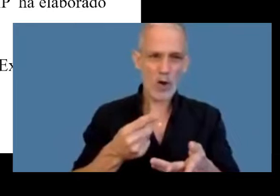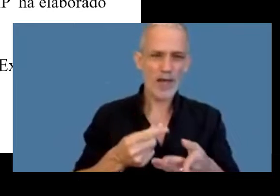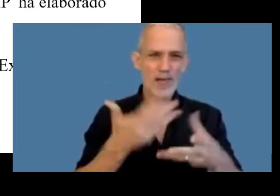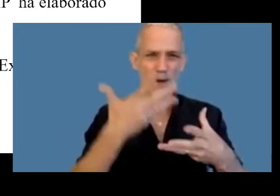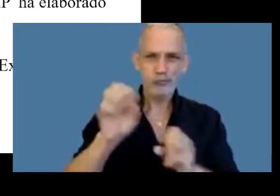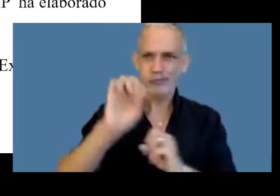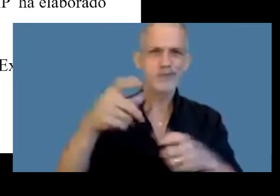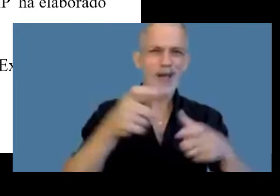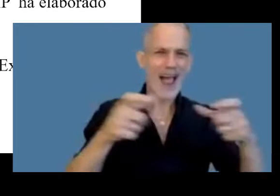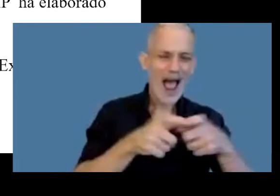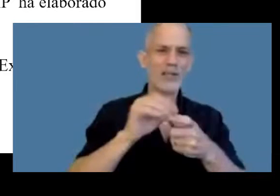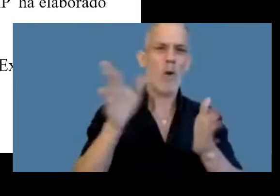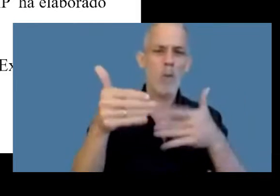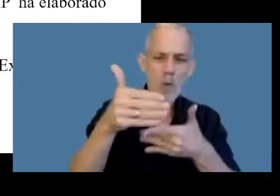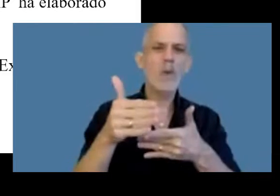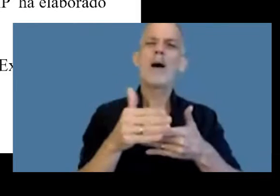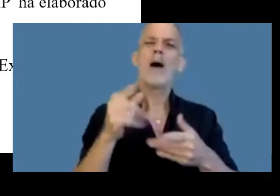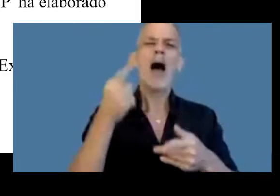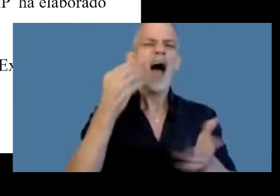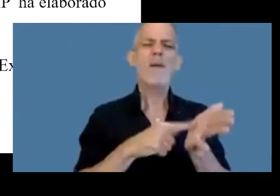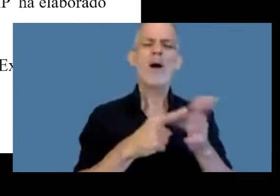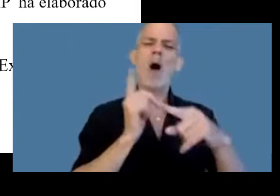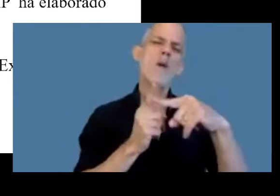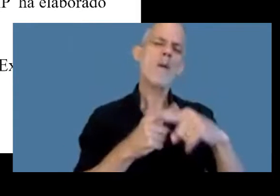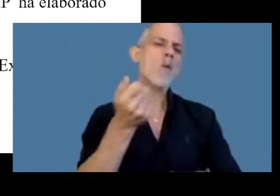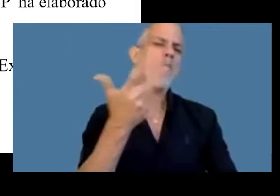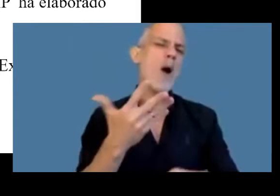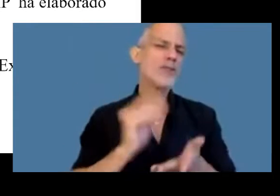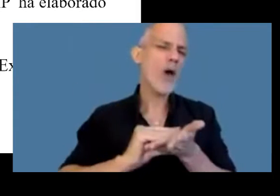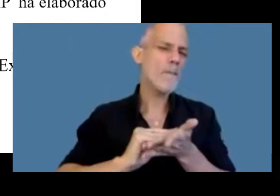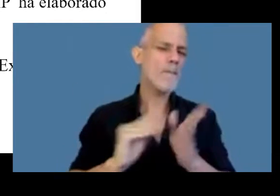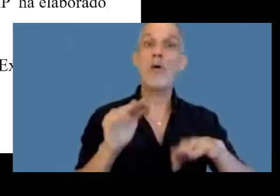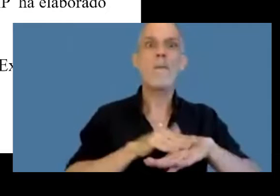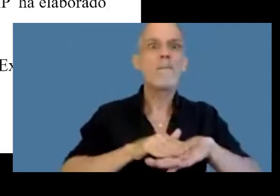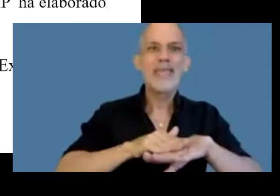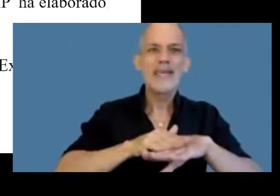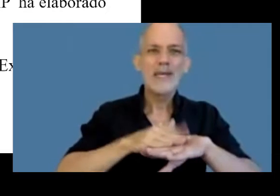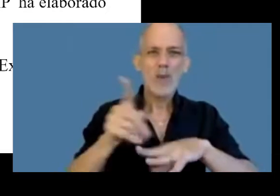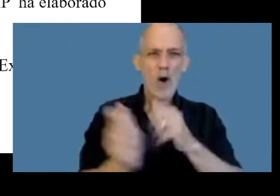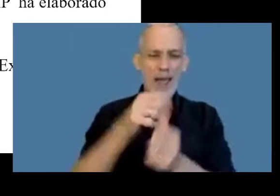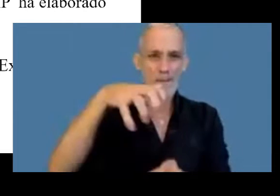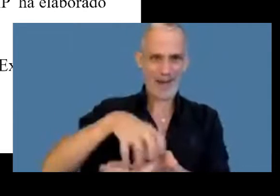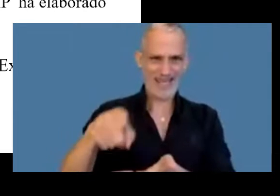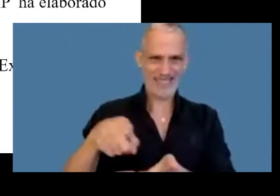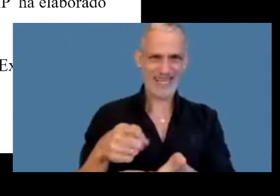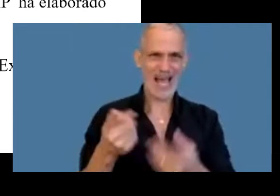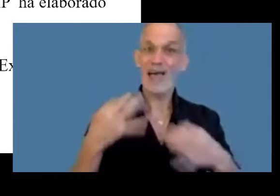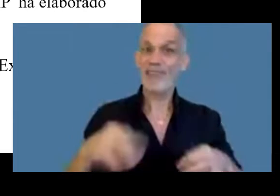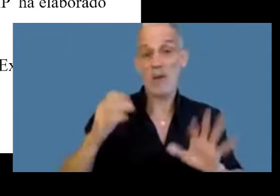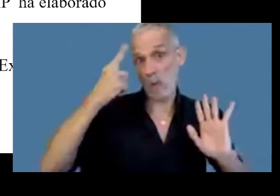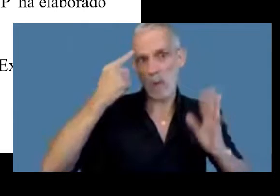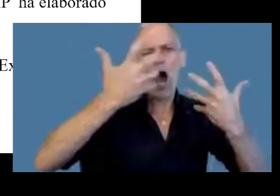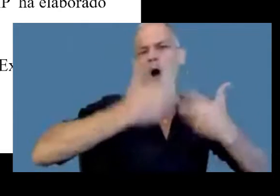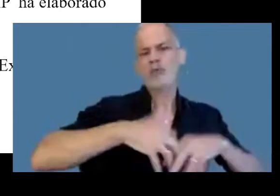determinar cuántos empleados requiere como mínimo esa firma. Presunción que luego